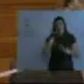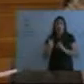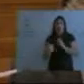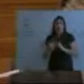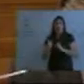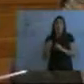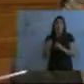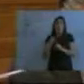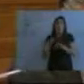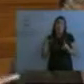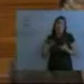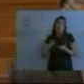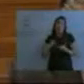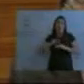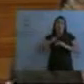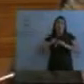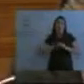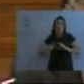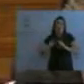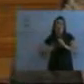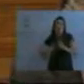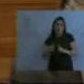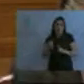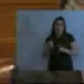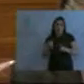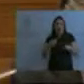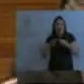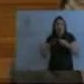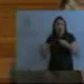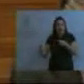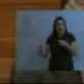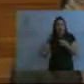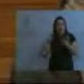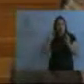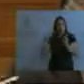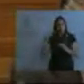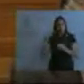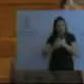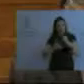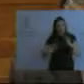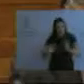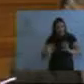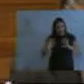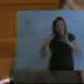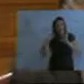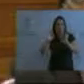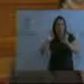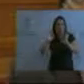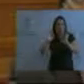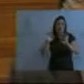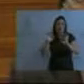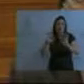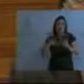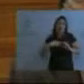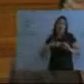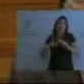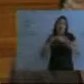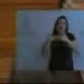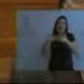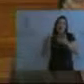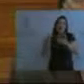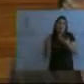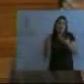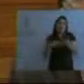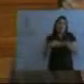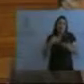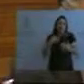Foro Marítimo Vasco, que realiza labores de comercialización y de formación especializada en aquellos supuestos en los cuales los astilleros pues, tienen